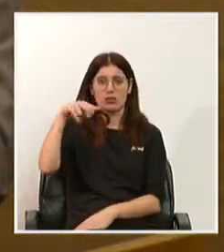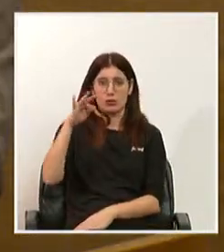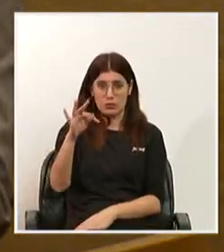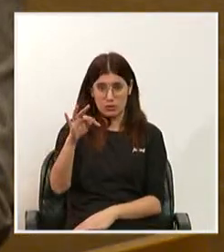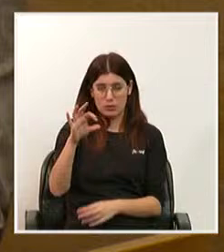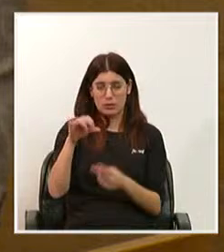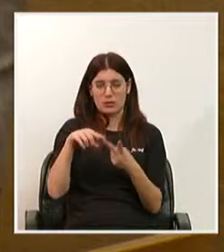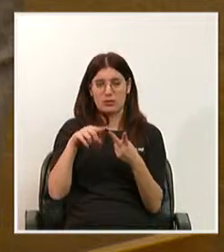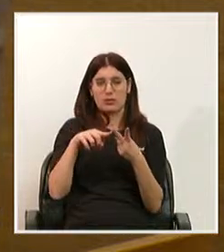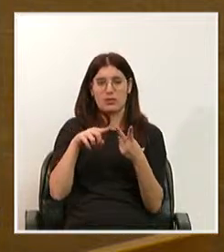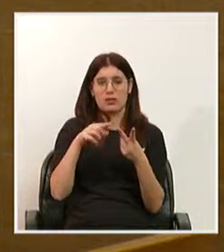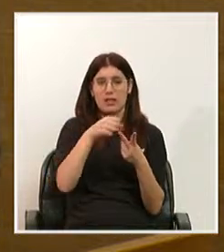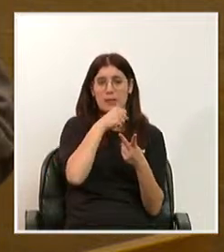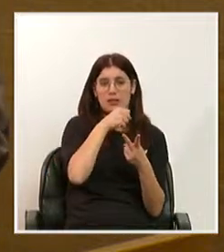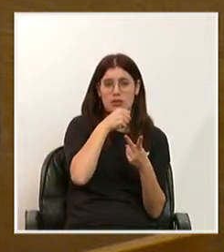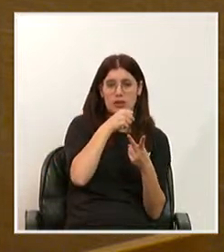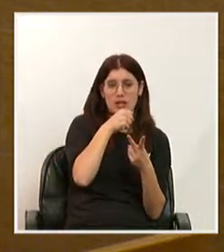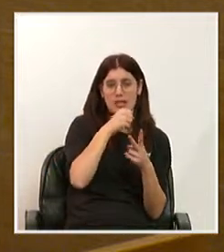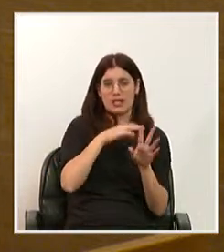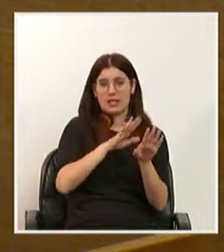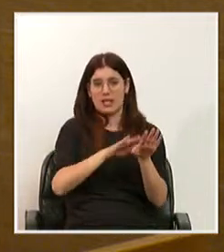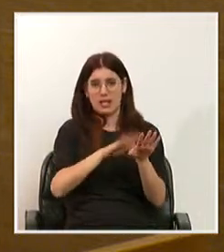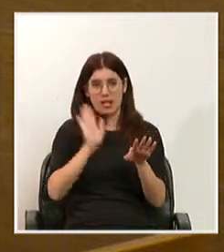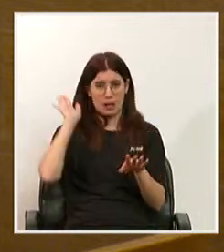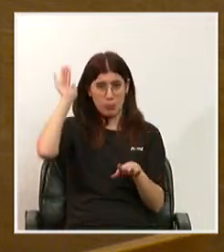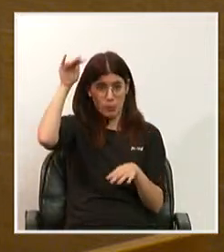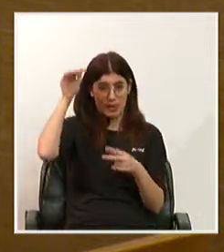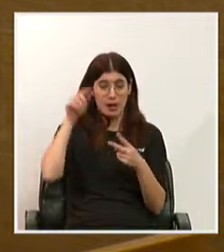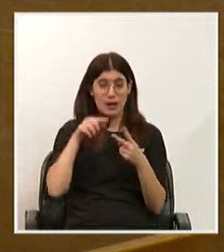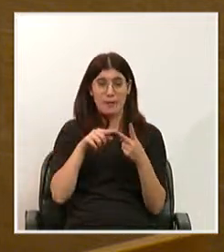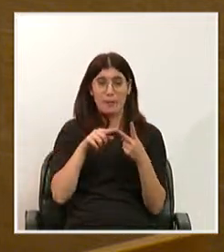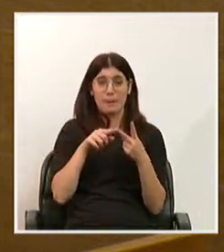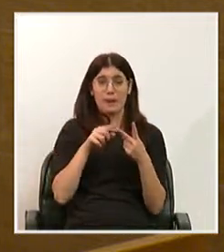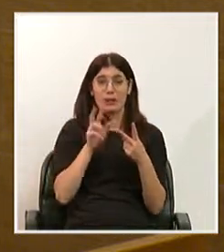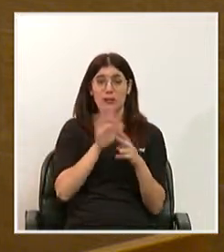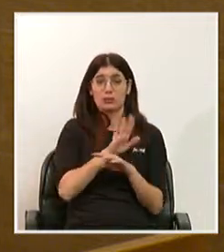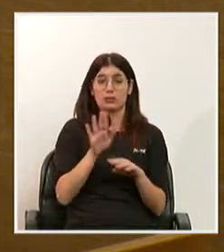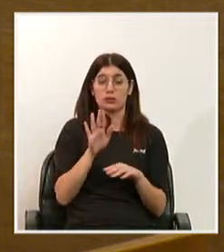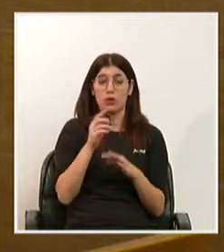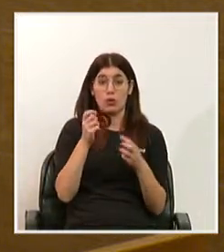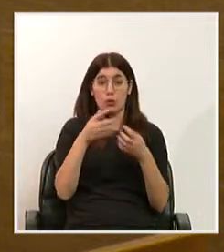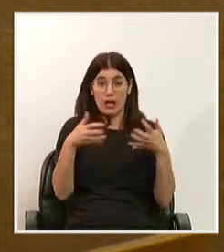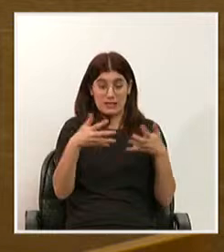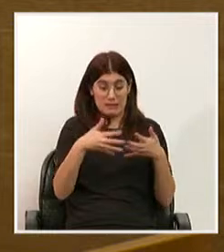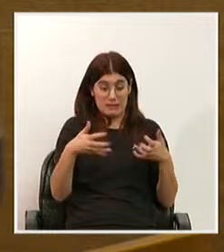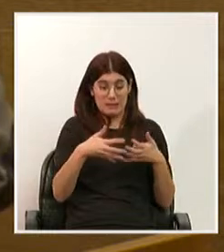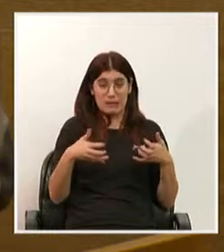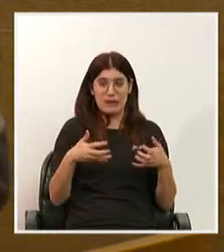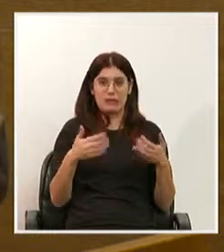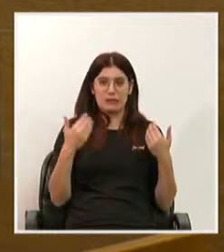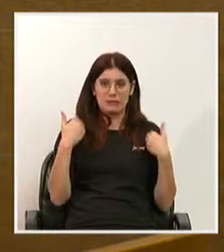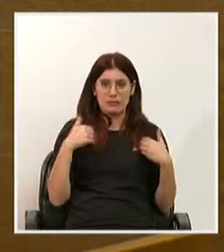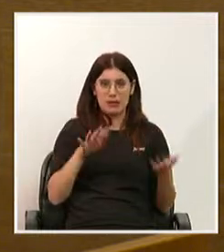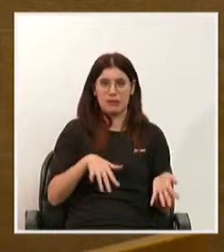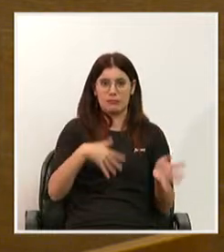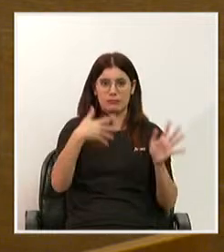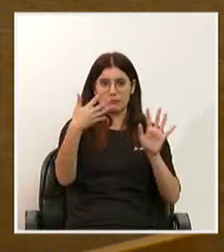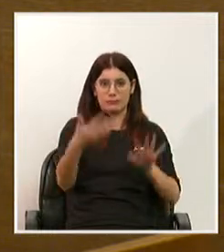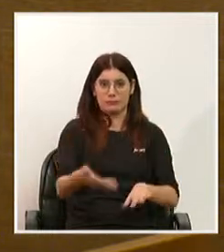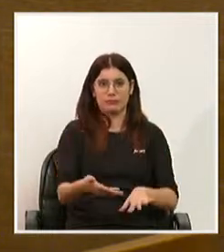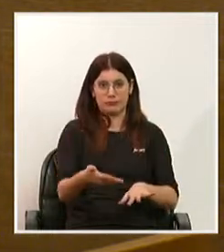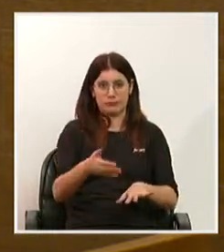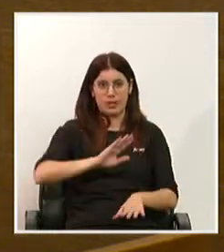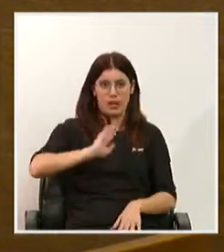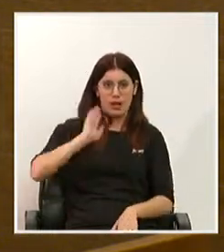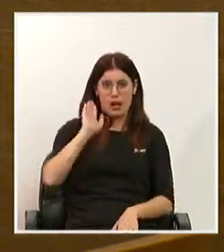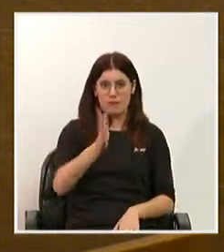socialista y ezquerra republicana donde en tan solo unas líneas se hace mucho más daño a